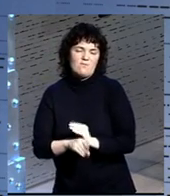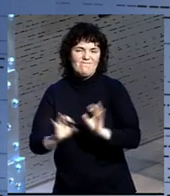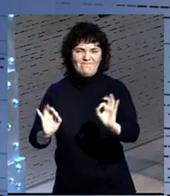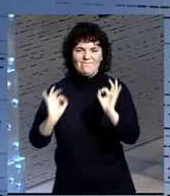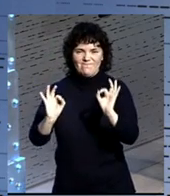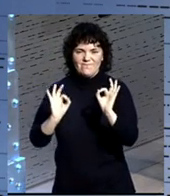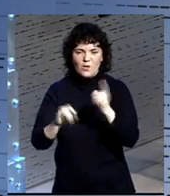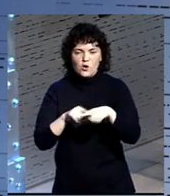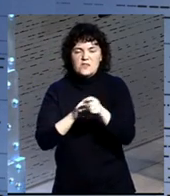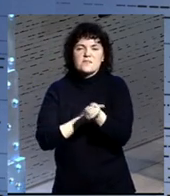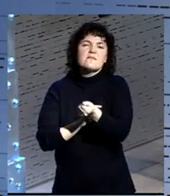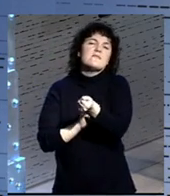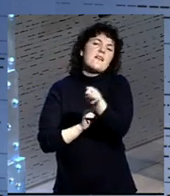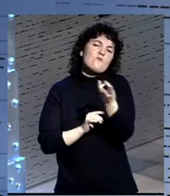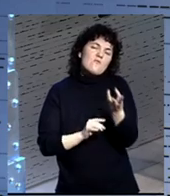especialmente aquellos que supongan